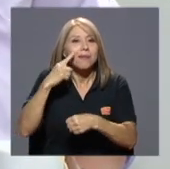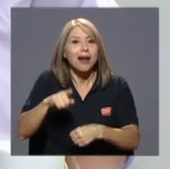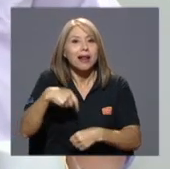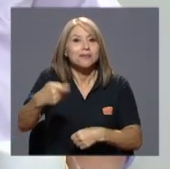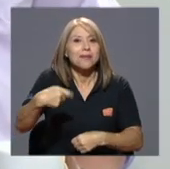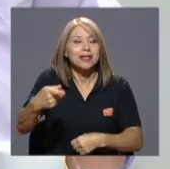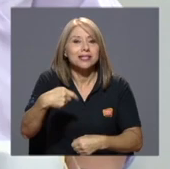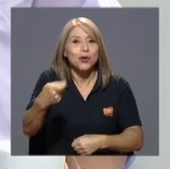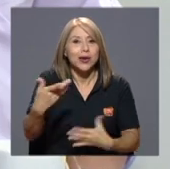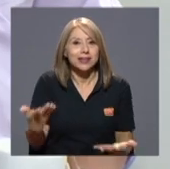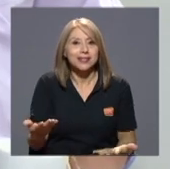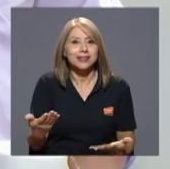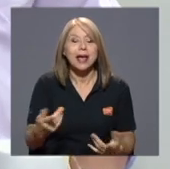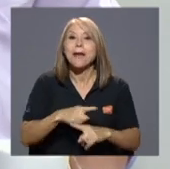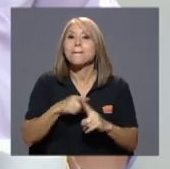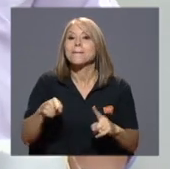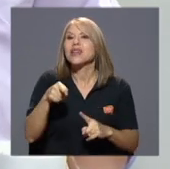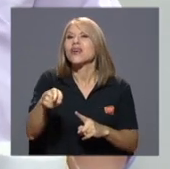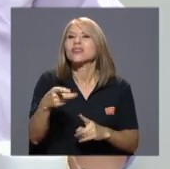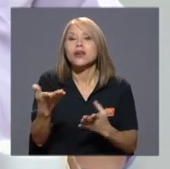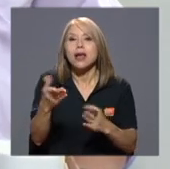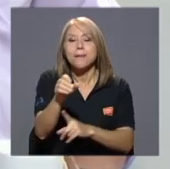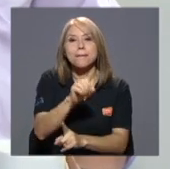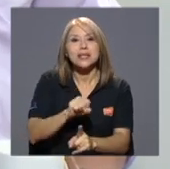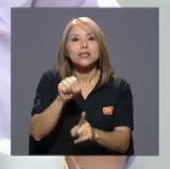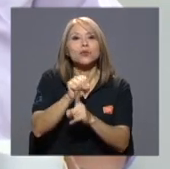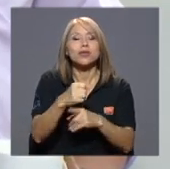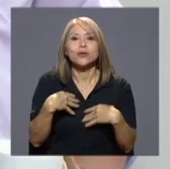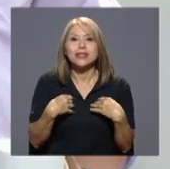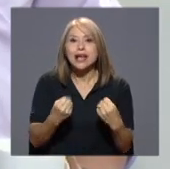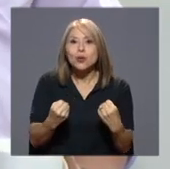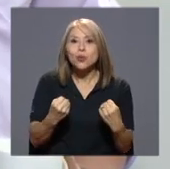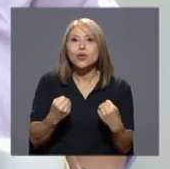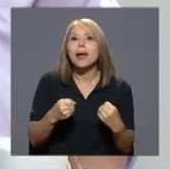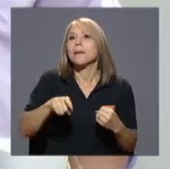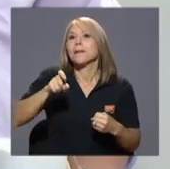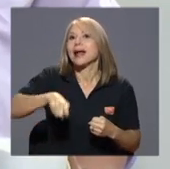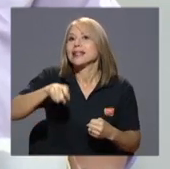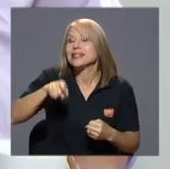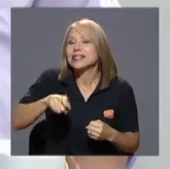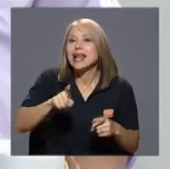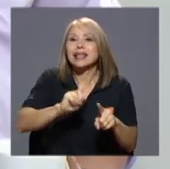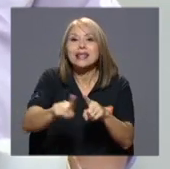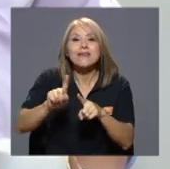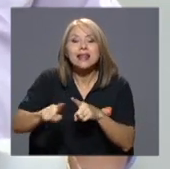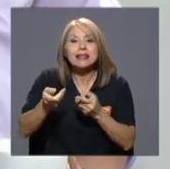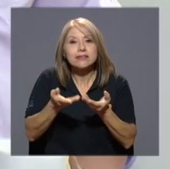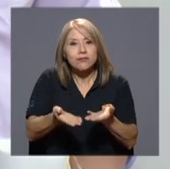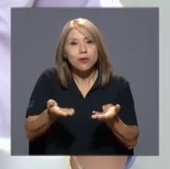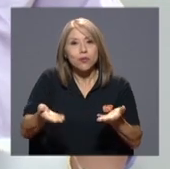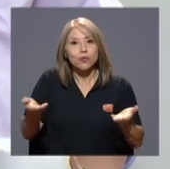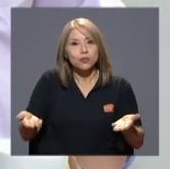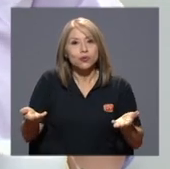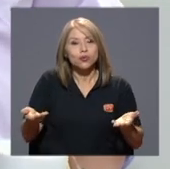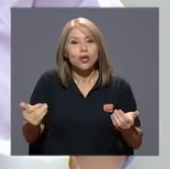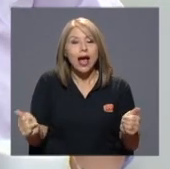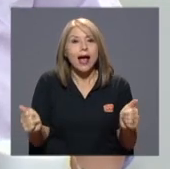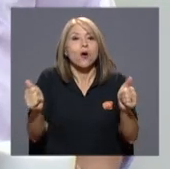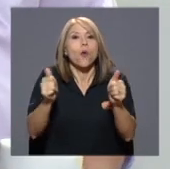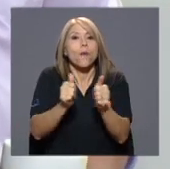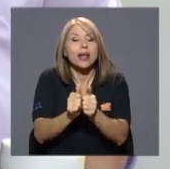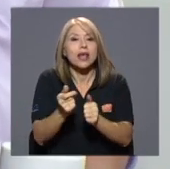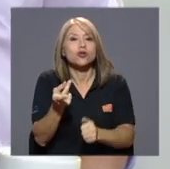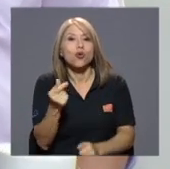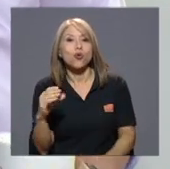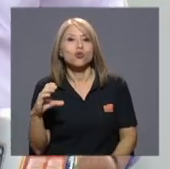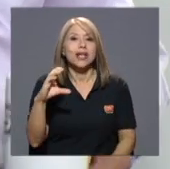de salud va a meritar una serie de recursos que van a ir acompañados con una... con un salario